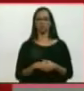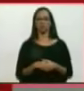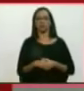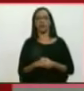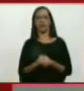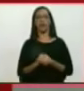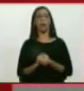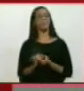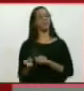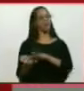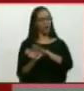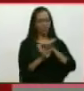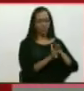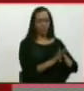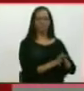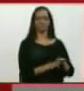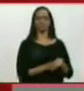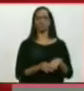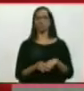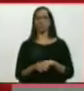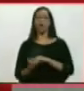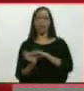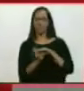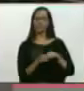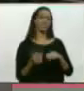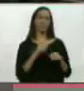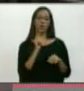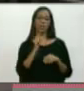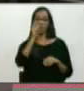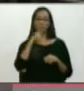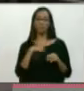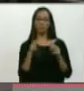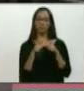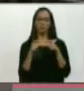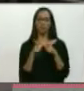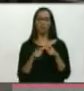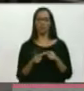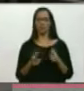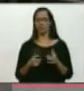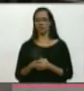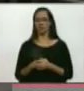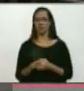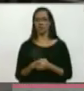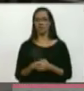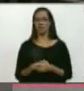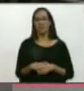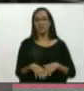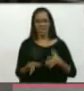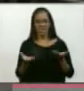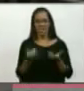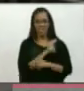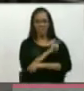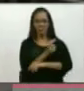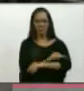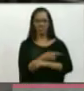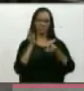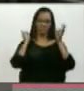Pero aparte de eso, Mango, no, que el tipo se reunió con las grandes potencias. Pendejo.